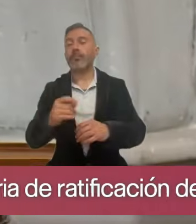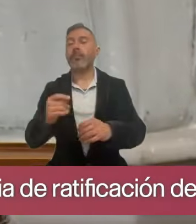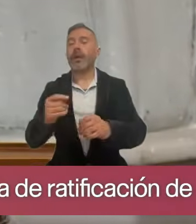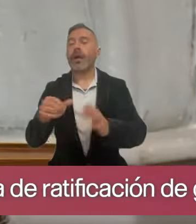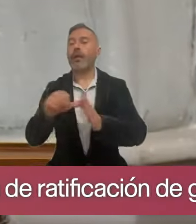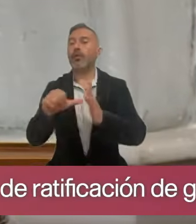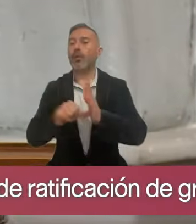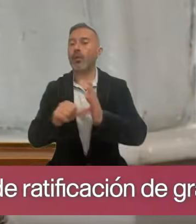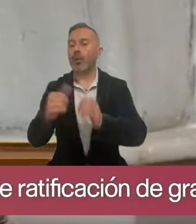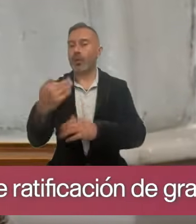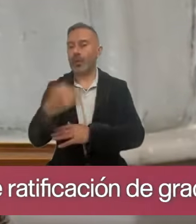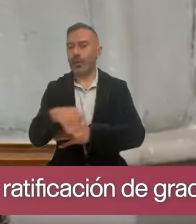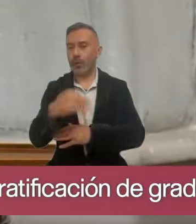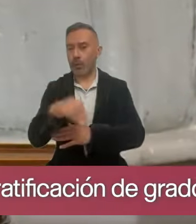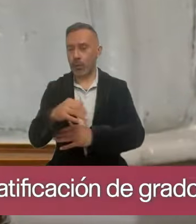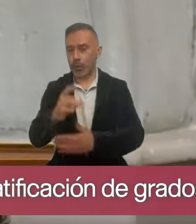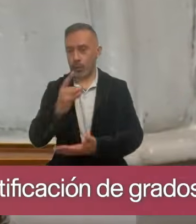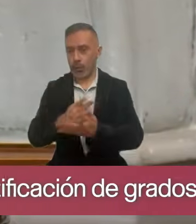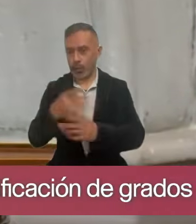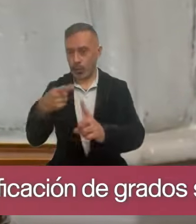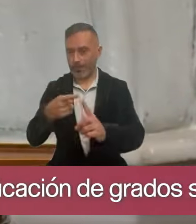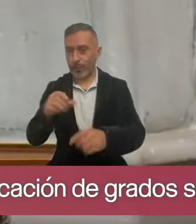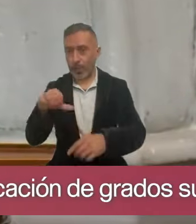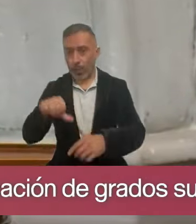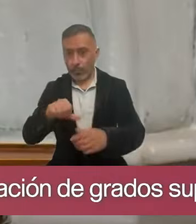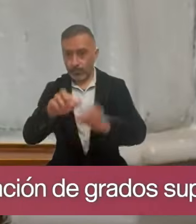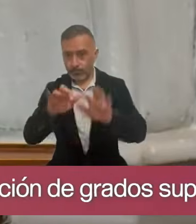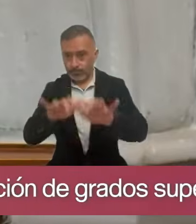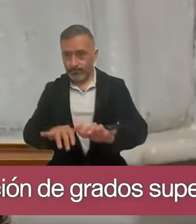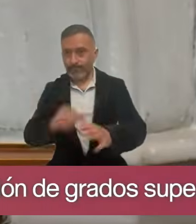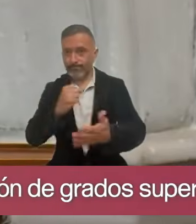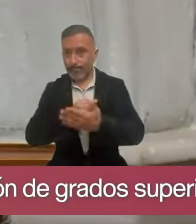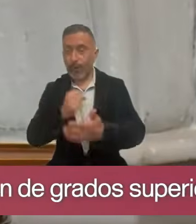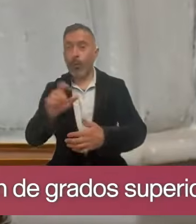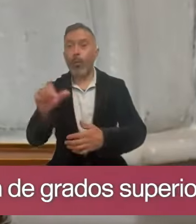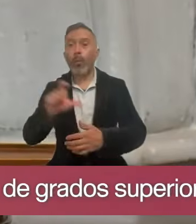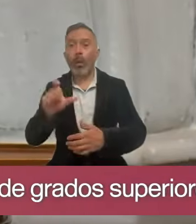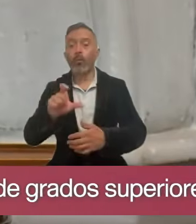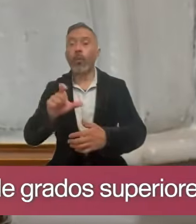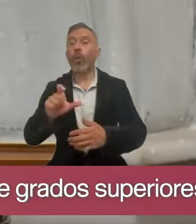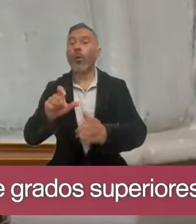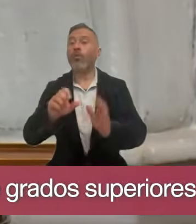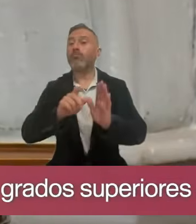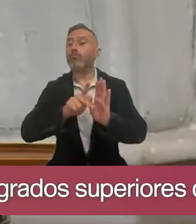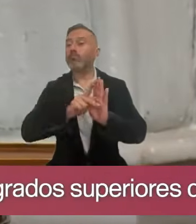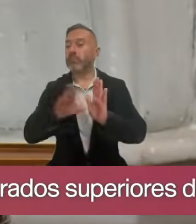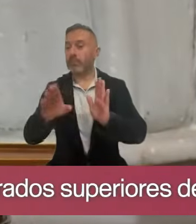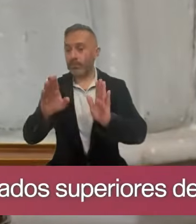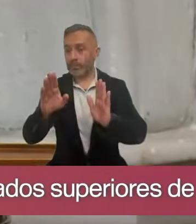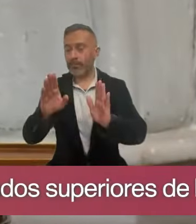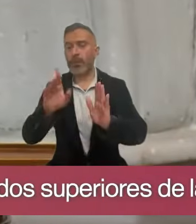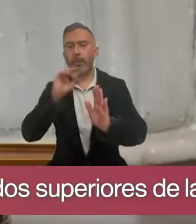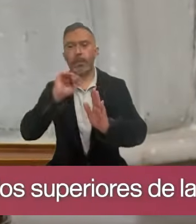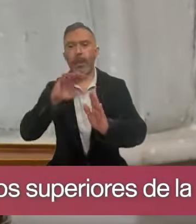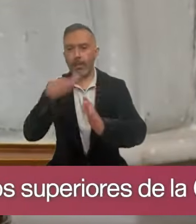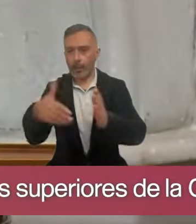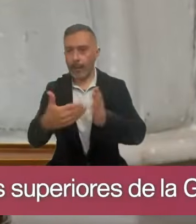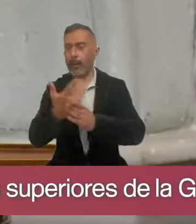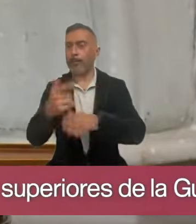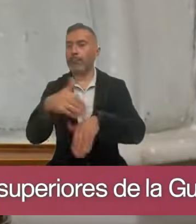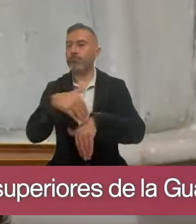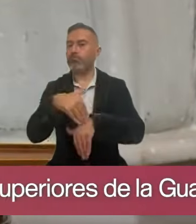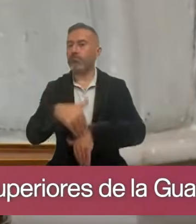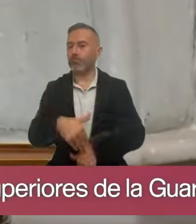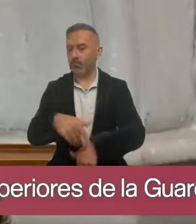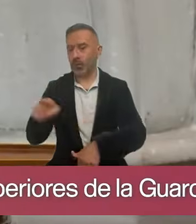único. El presente decreto entrará en vigor el día siguiente de su publicación en el Diario Oficial de la Federación.